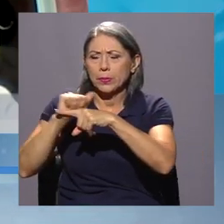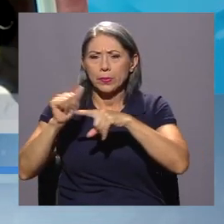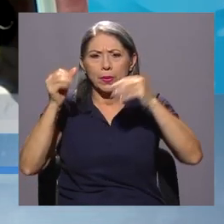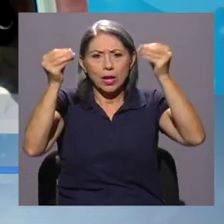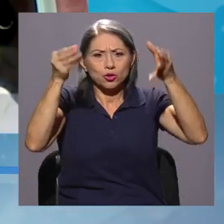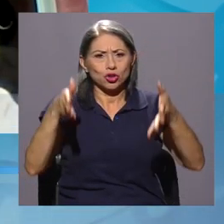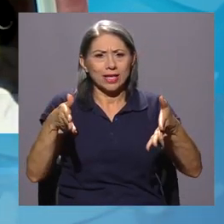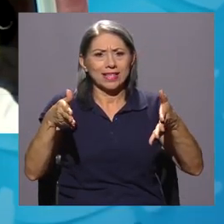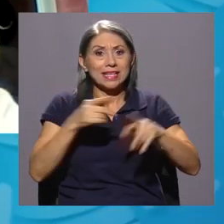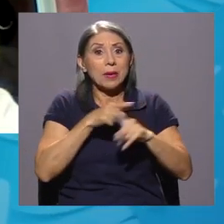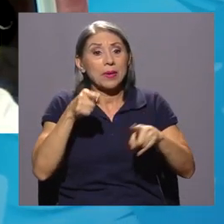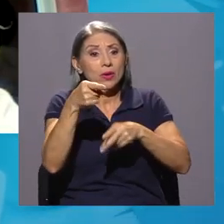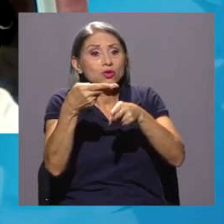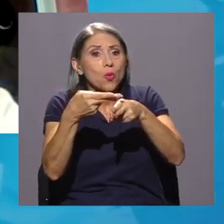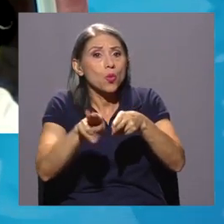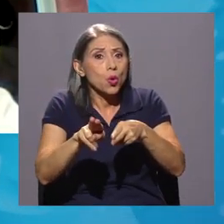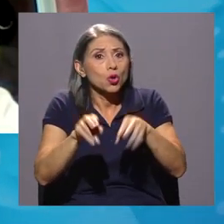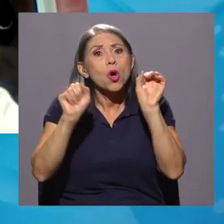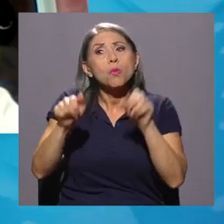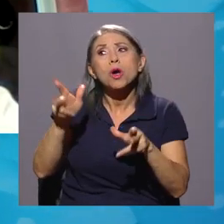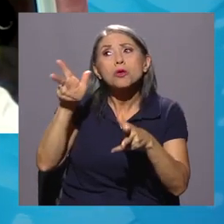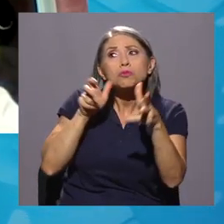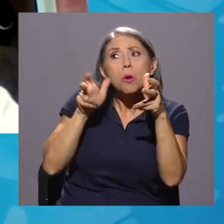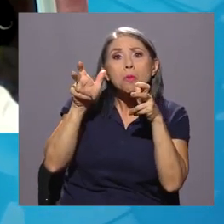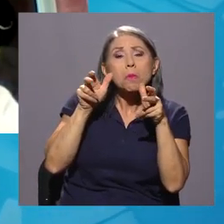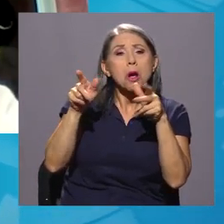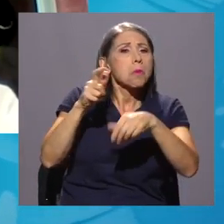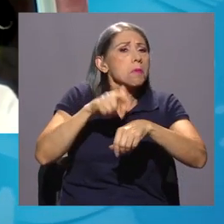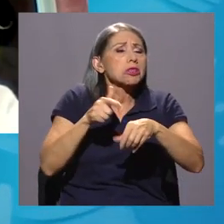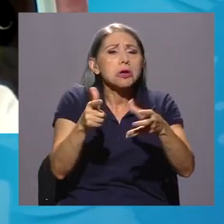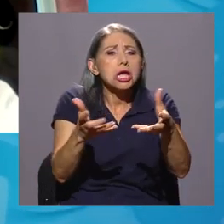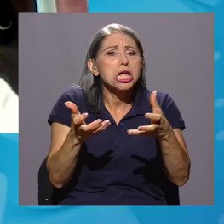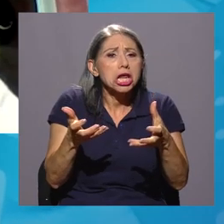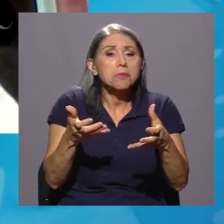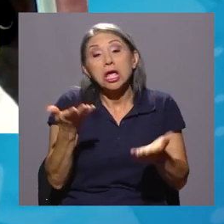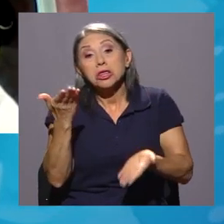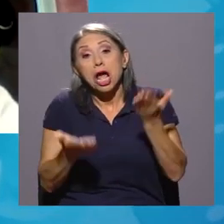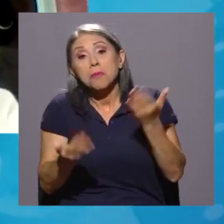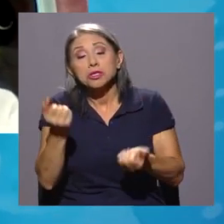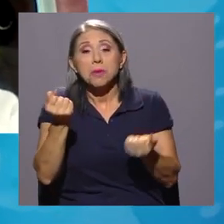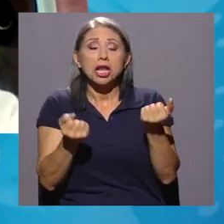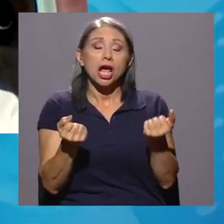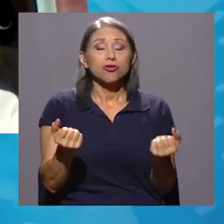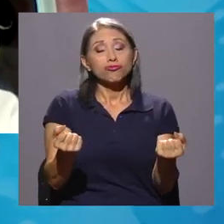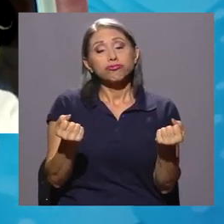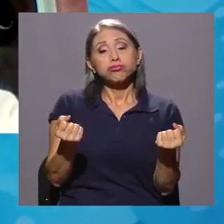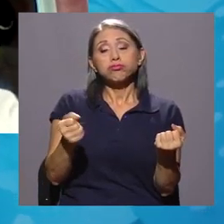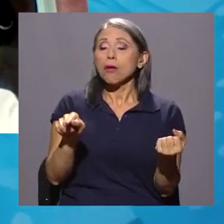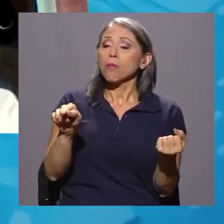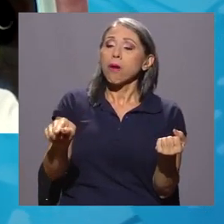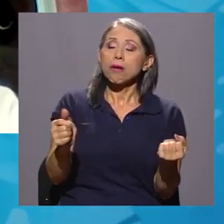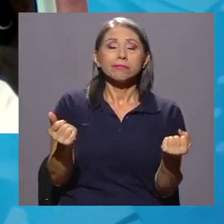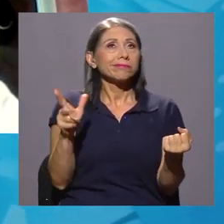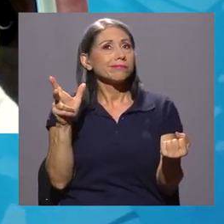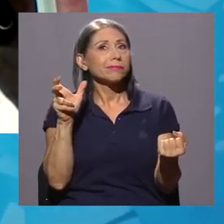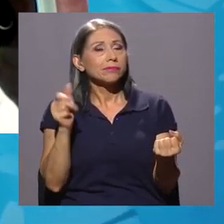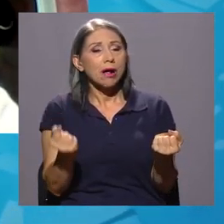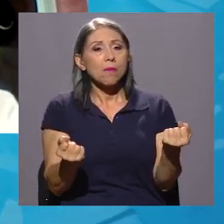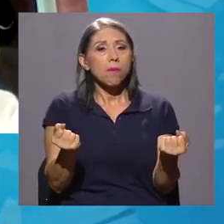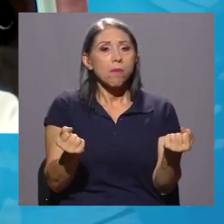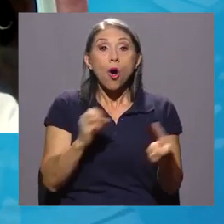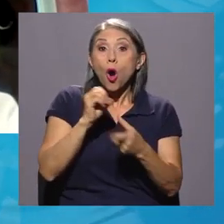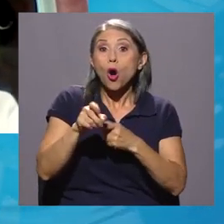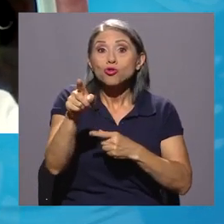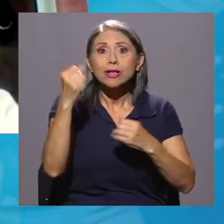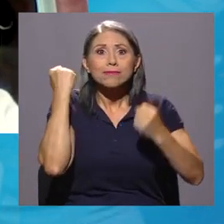corto y que pueda reproducirse en el momento que lo desee si van manejando si de repente se están duchando y